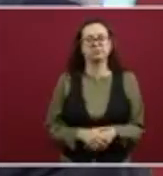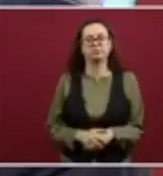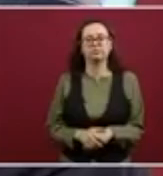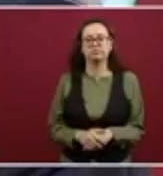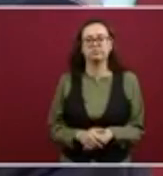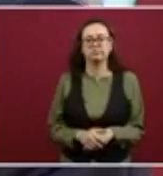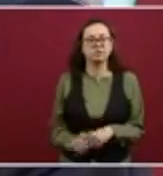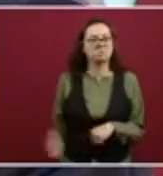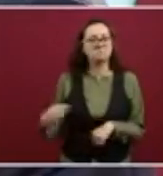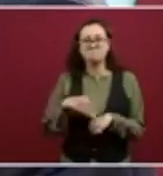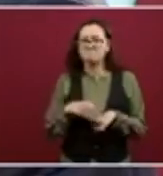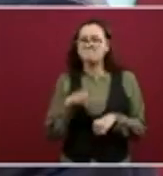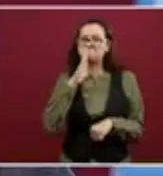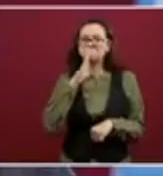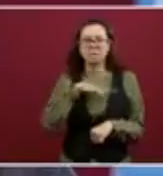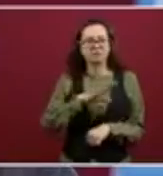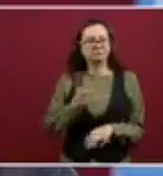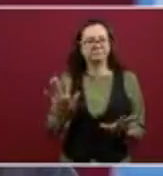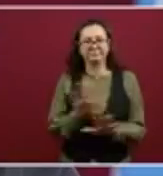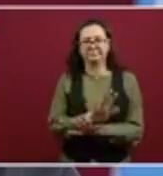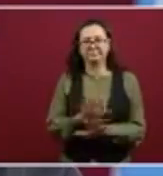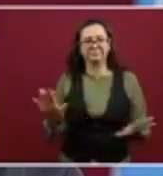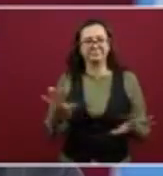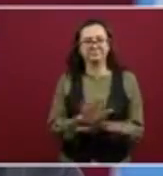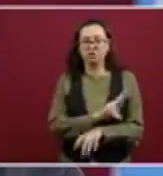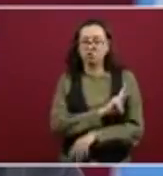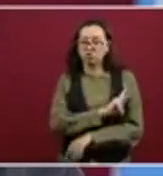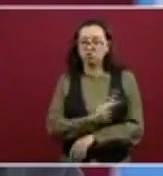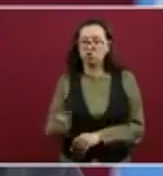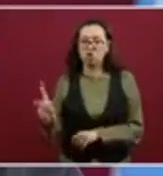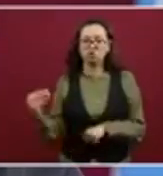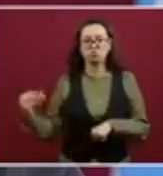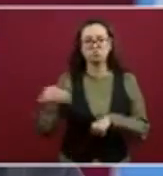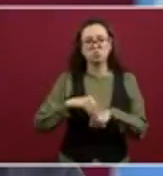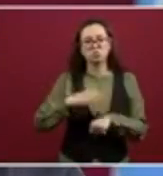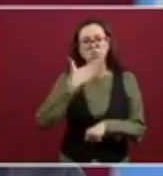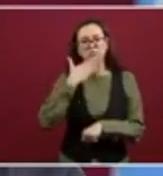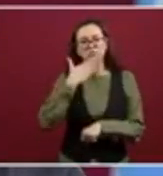Ya no nos podemos portar mal. Todos a portarnos bien.